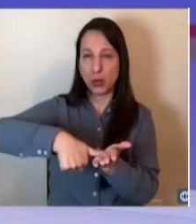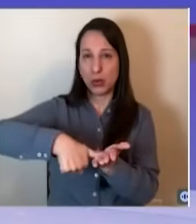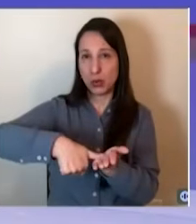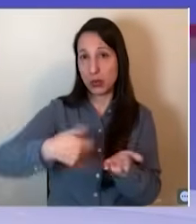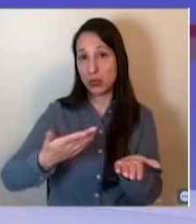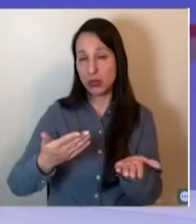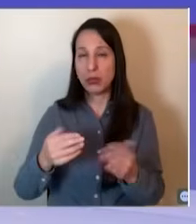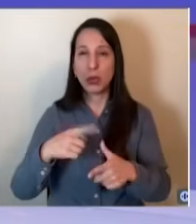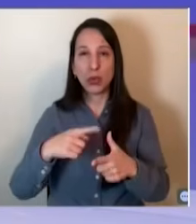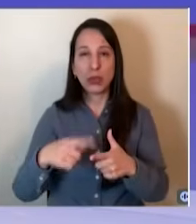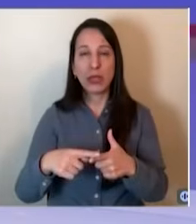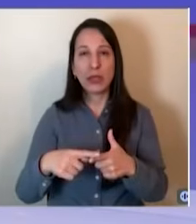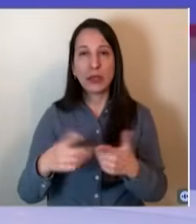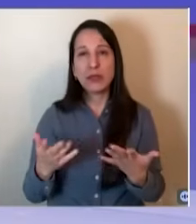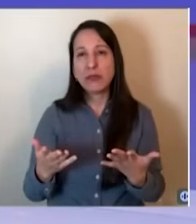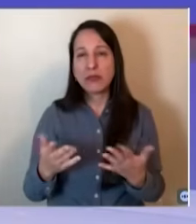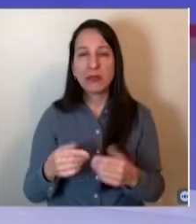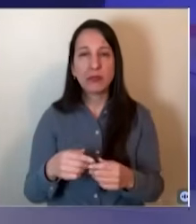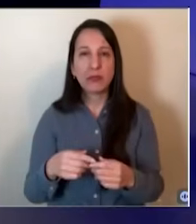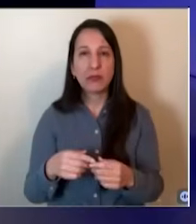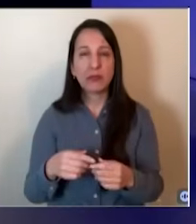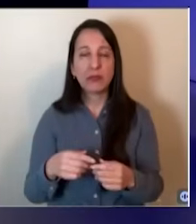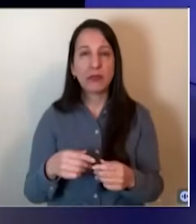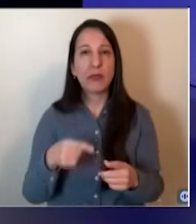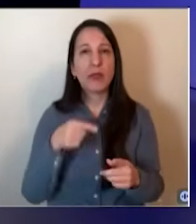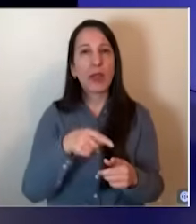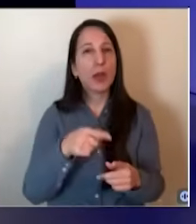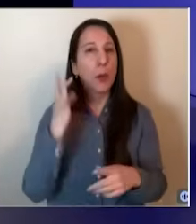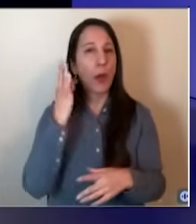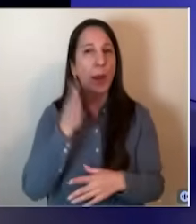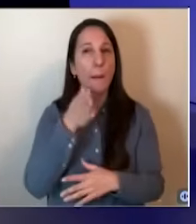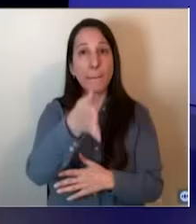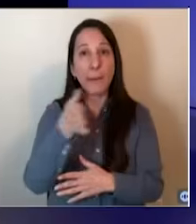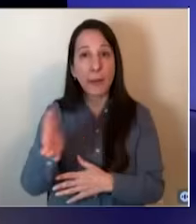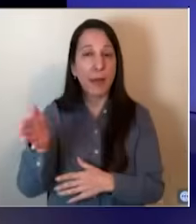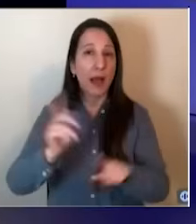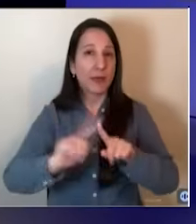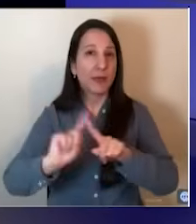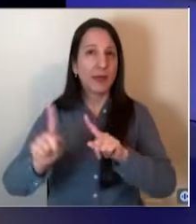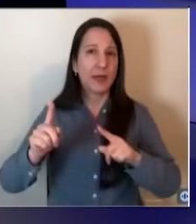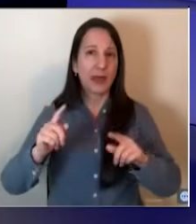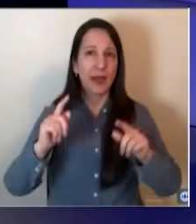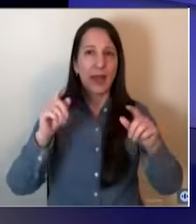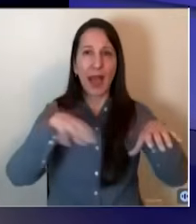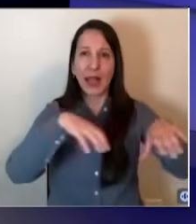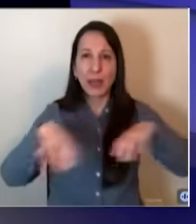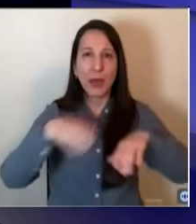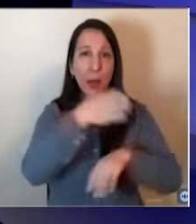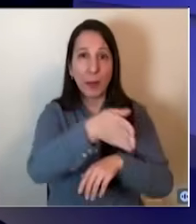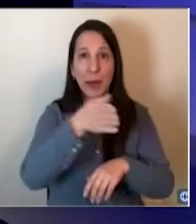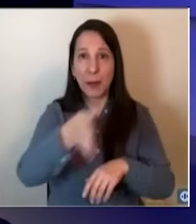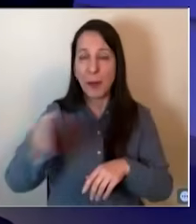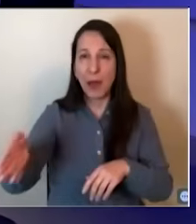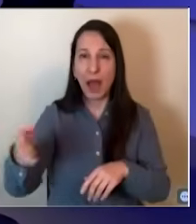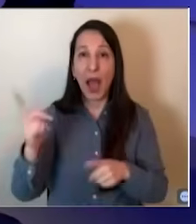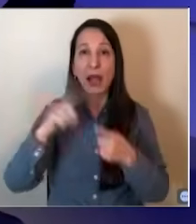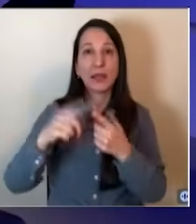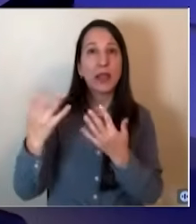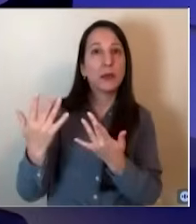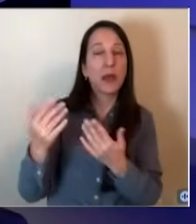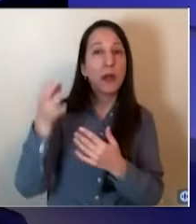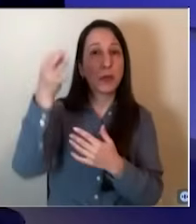Entonces, lo que está haciendo, sí, es ir a la mayor cantidad de eventos que pueda, hasta que probablemente el tribunal